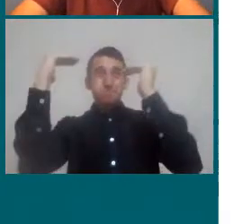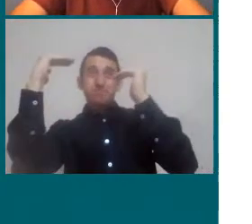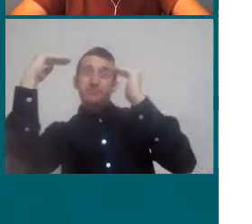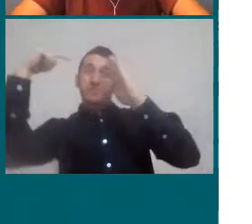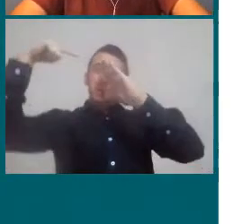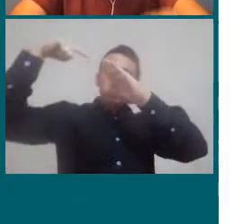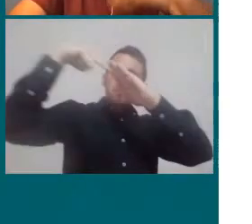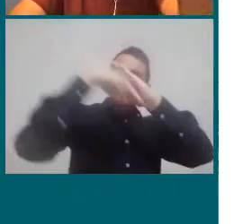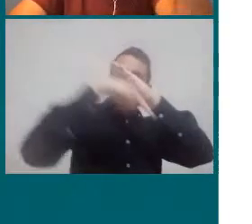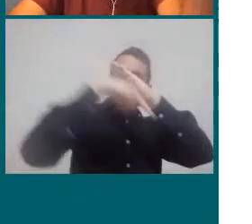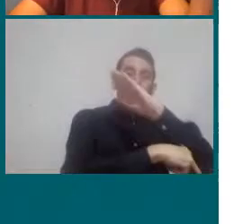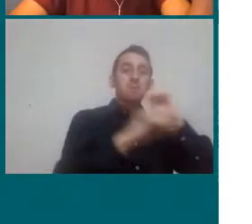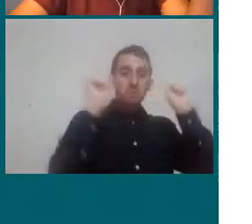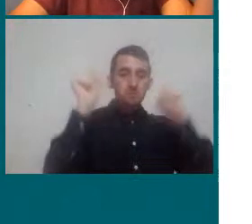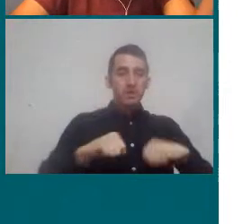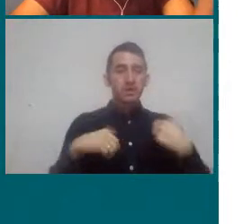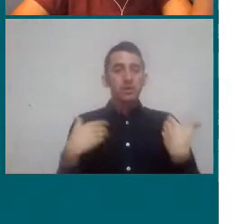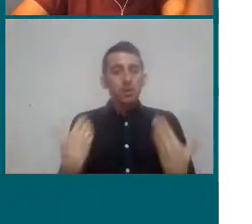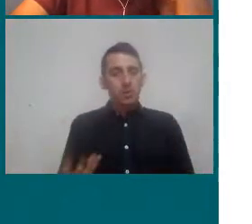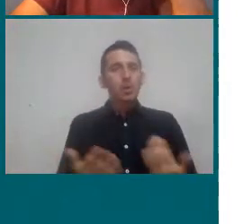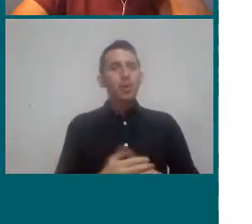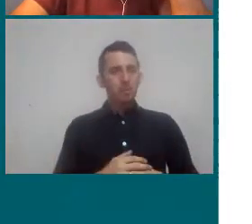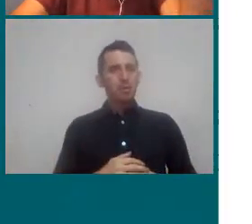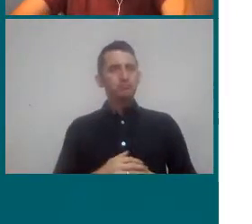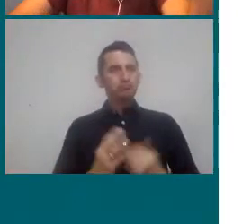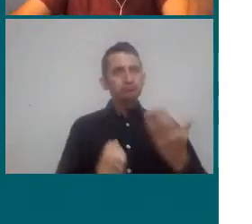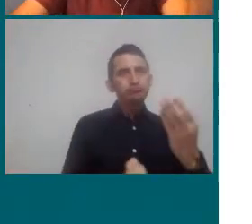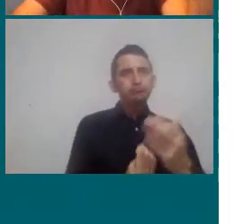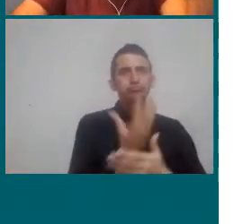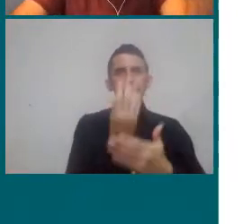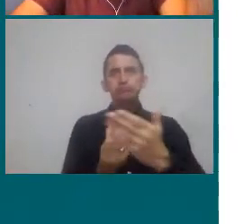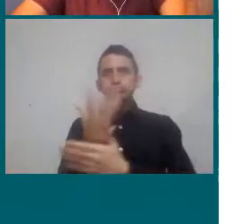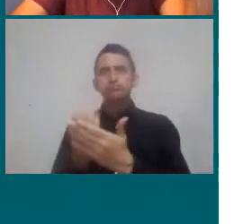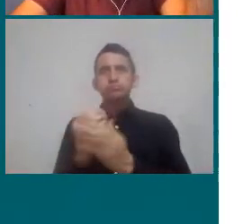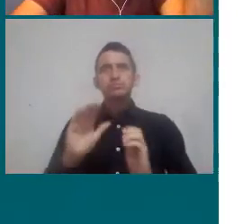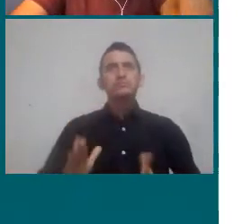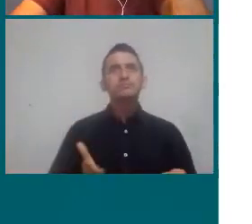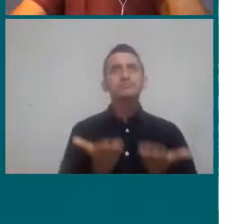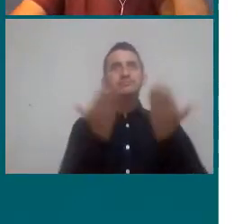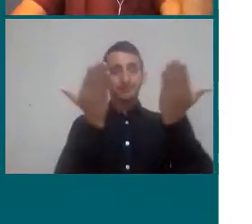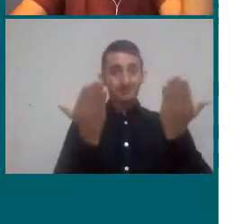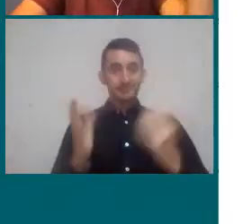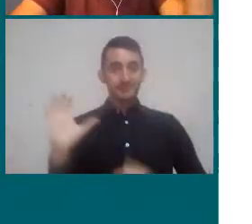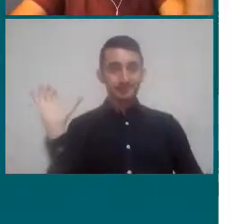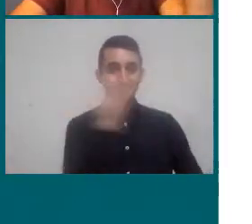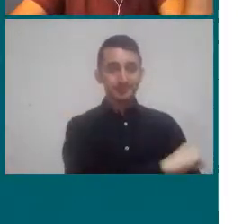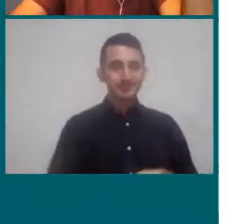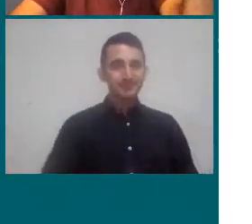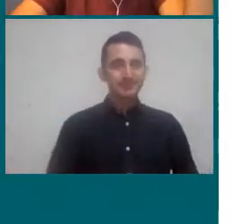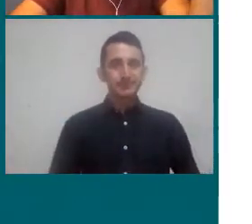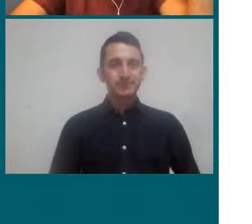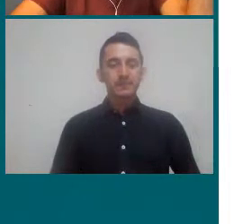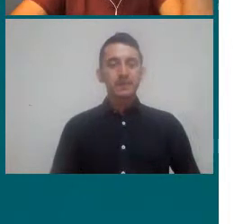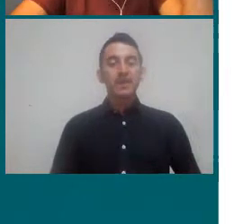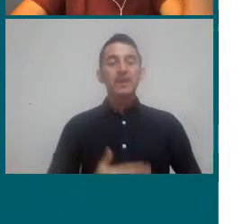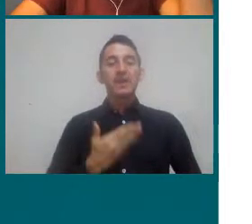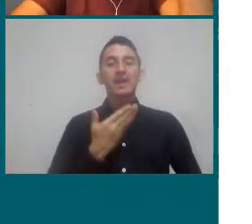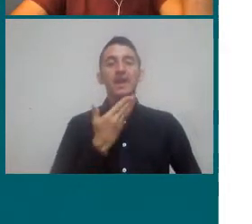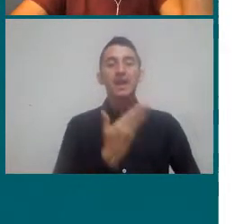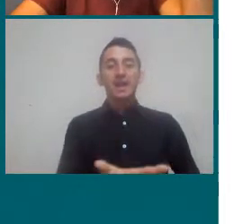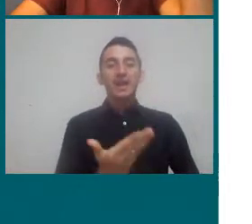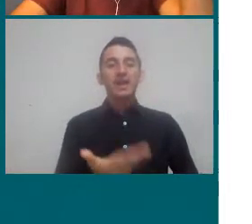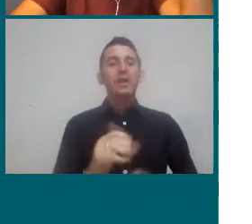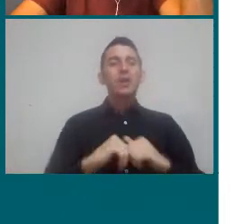tareas esperadas, sino que generen productos de un gran valor, ¿vale? Para ello, nosotros